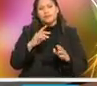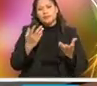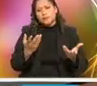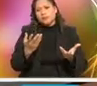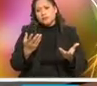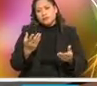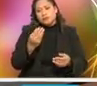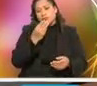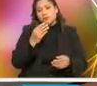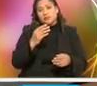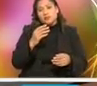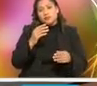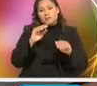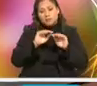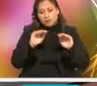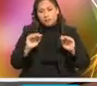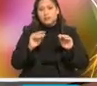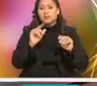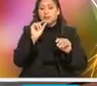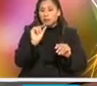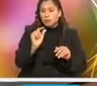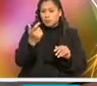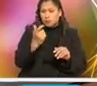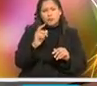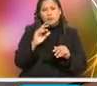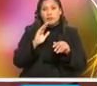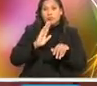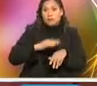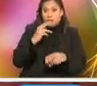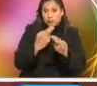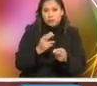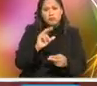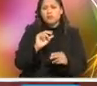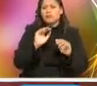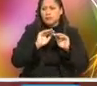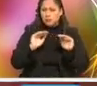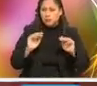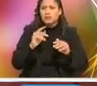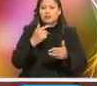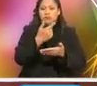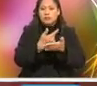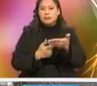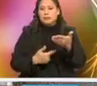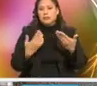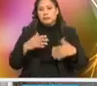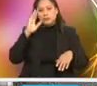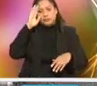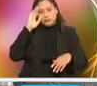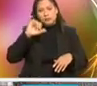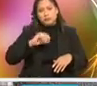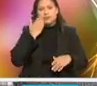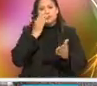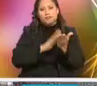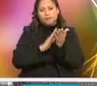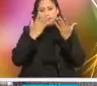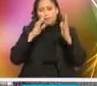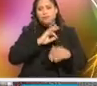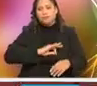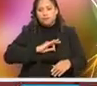pues para tener lo que les corresponde, ni más ni menos. Tenemos una lista grande. Equidad. Hay una lista grande y pues hoy queremos